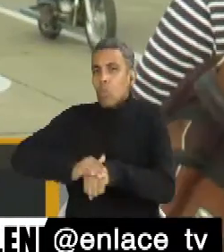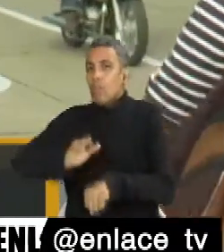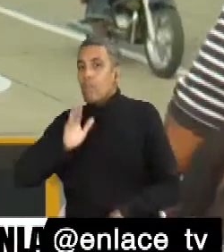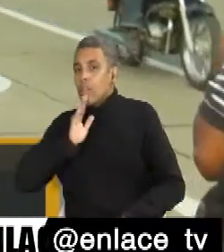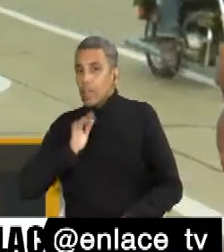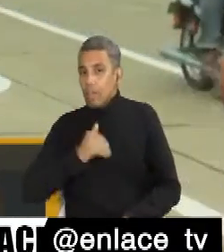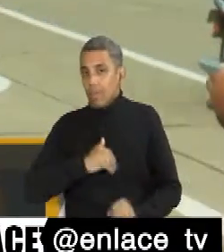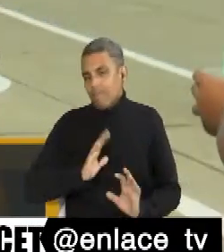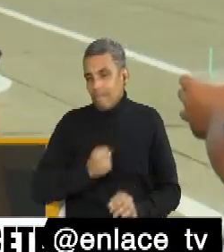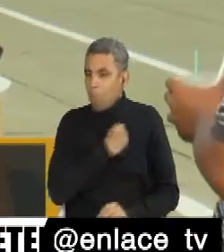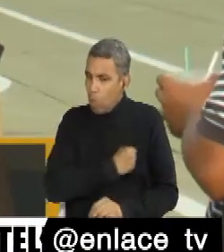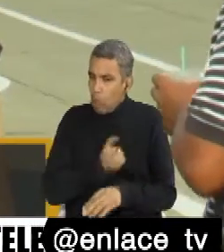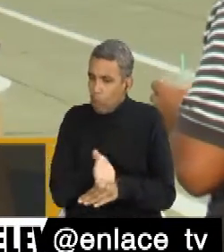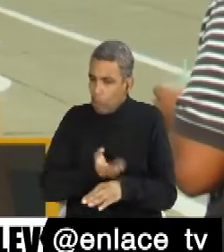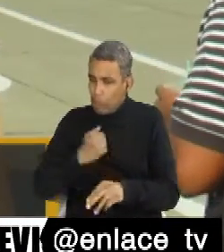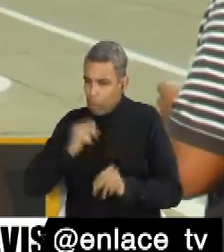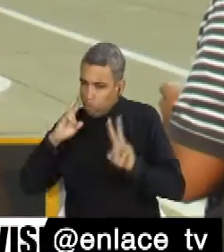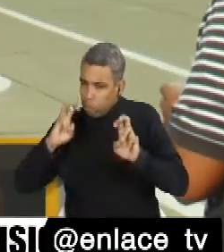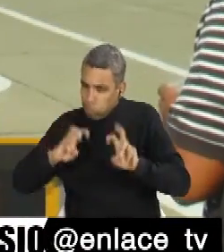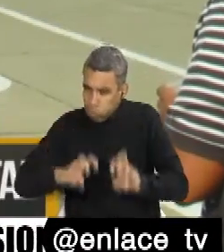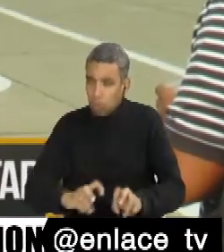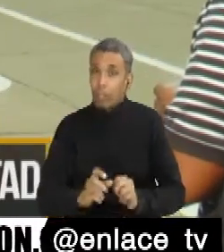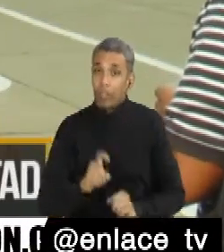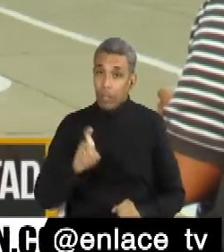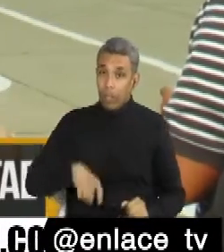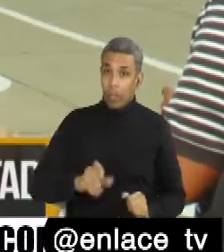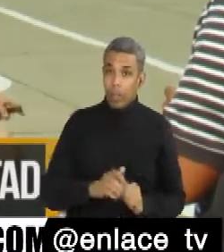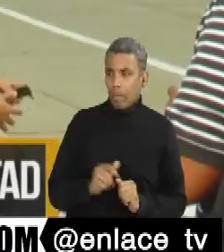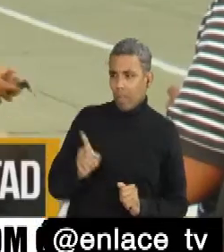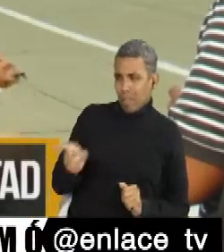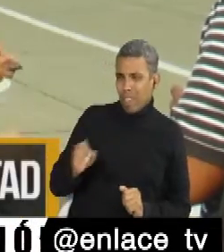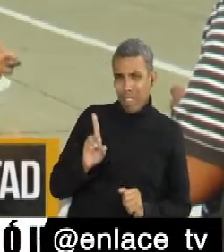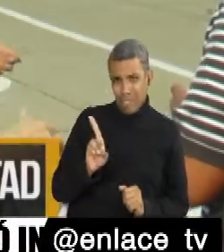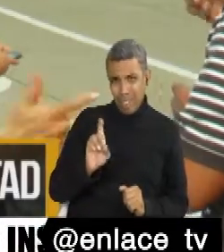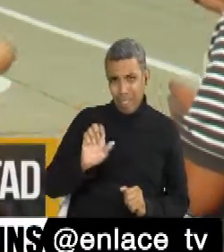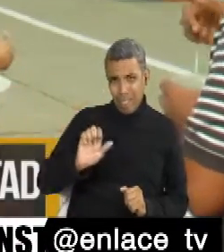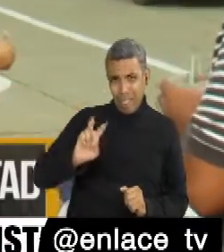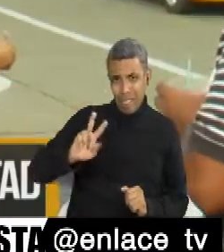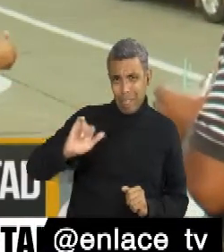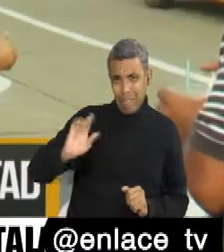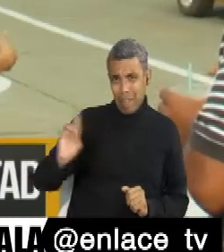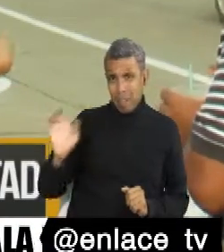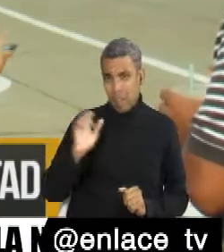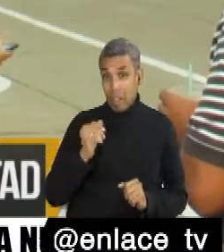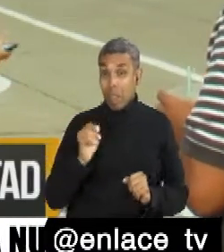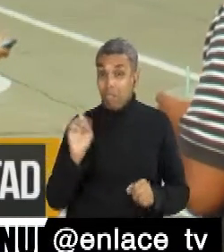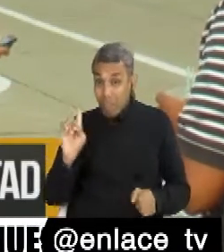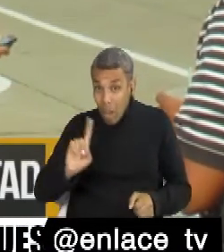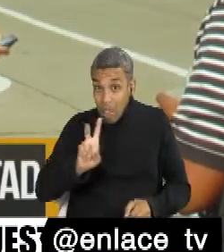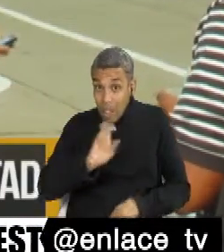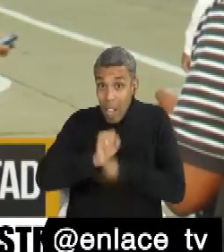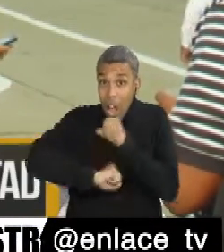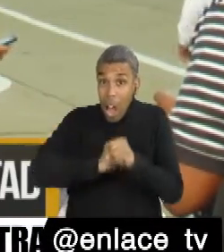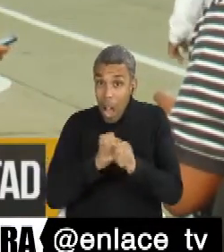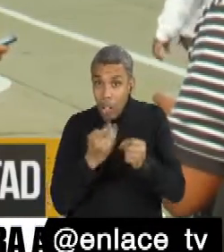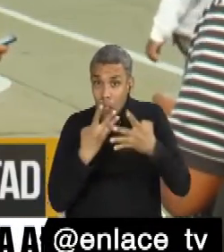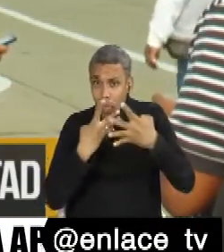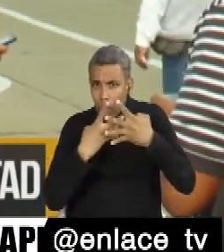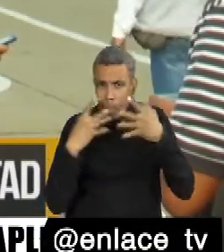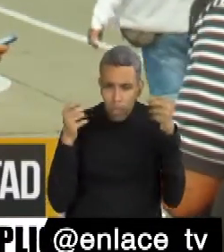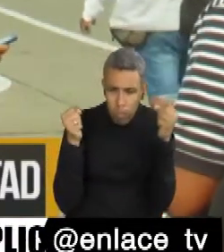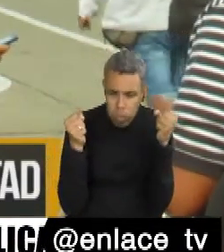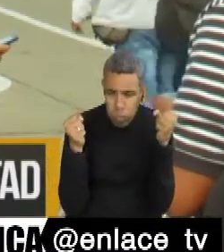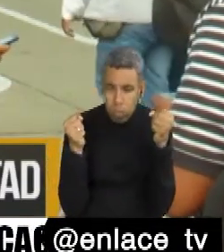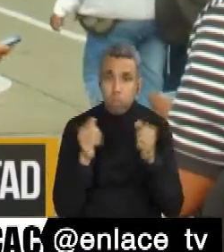encerrado, pero de toda forma David Ravelo siempre estuvo firme en sus posiciones, siempre uno lo iba a visitar y